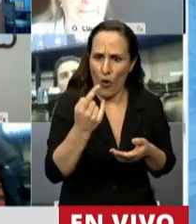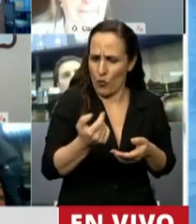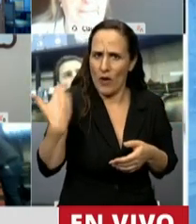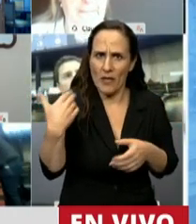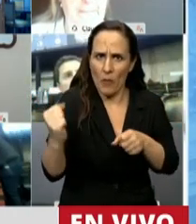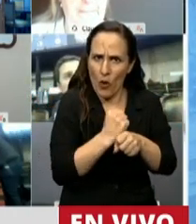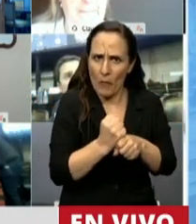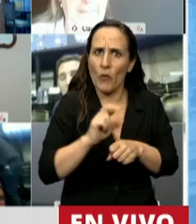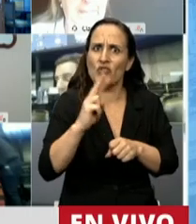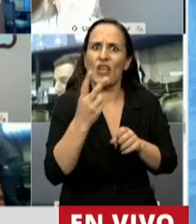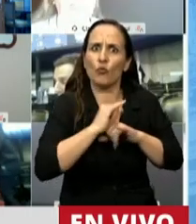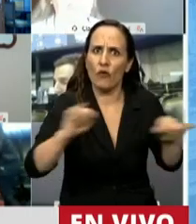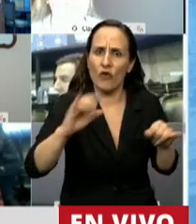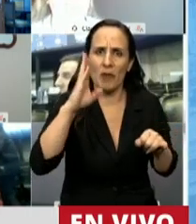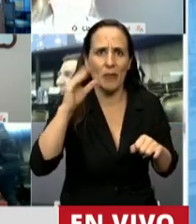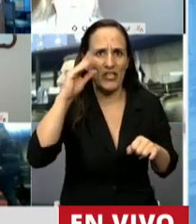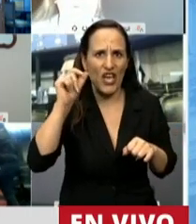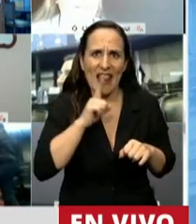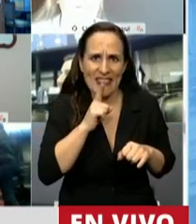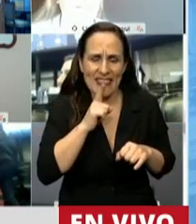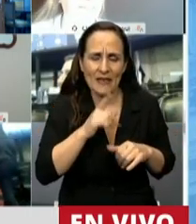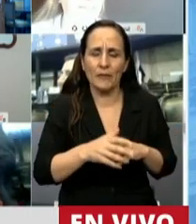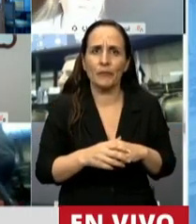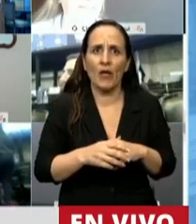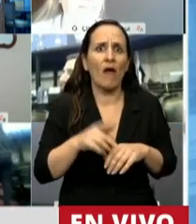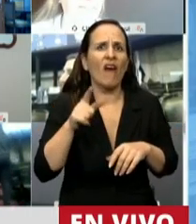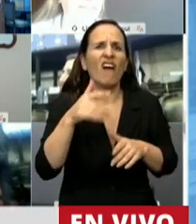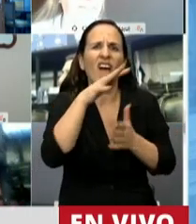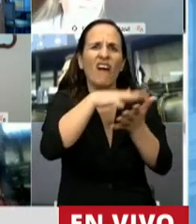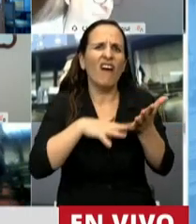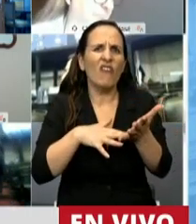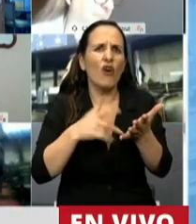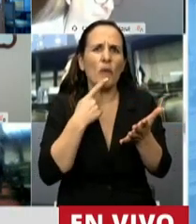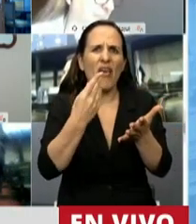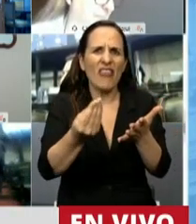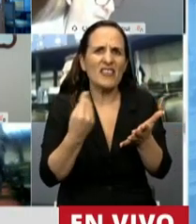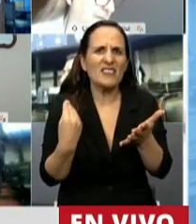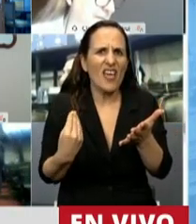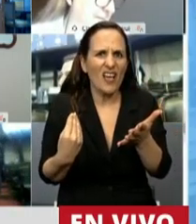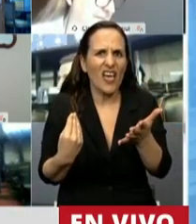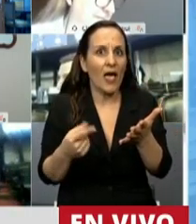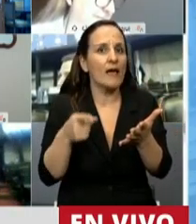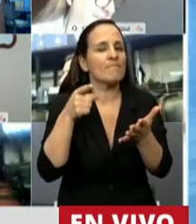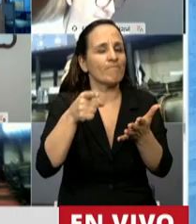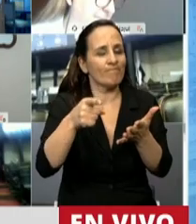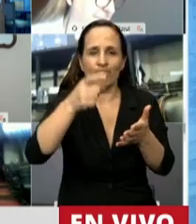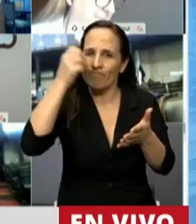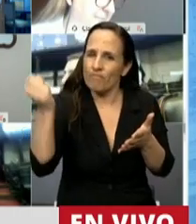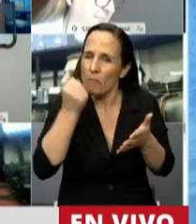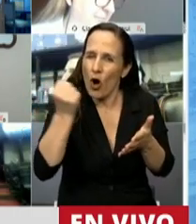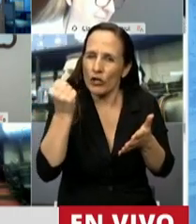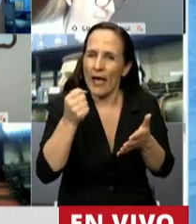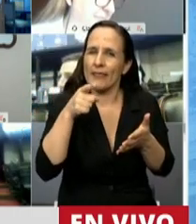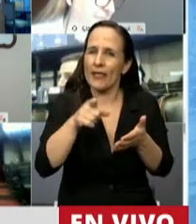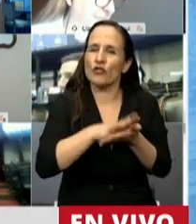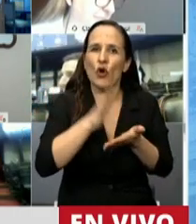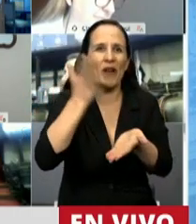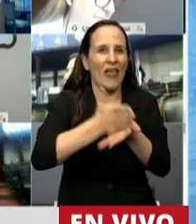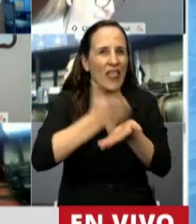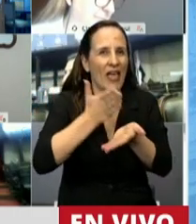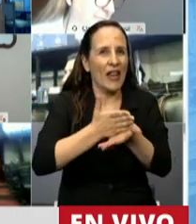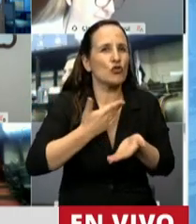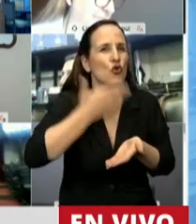poquito el segundo informe de Bachelet, en donde se manifiesta la sistemática violación de los derechos humanos